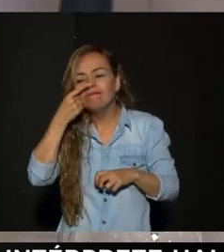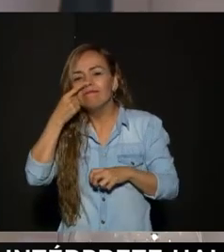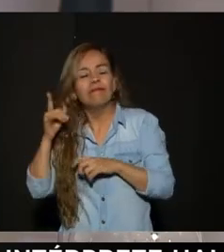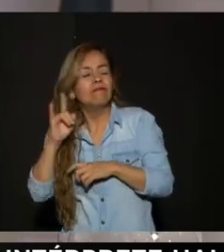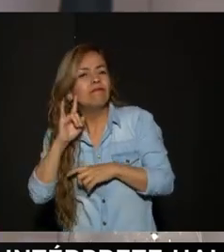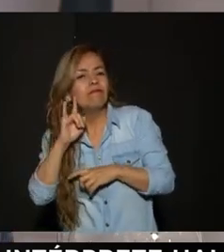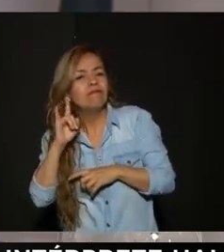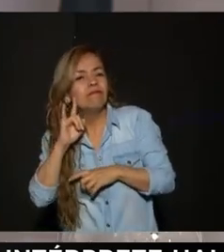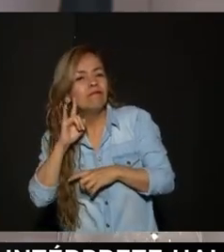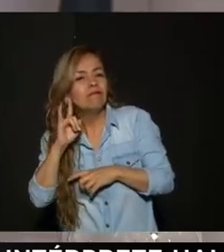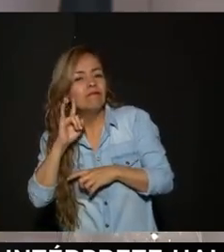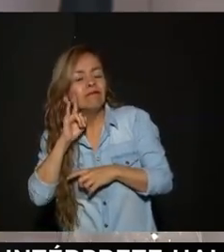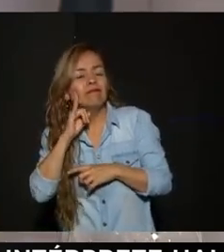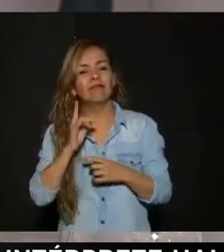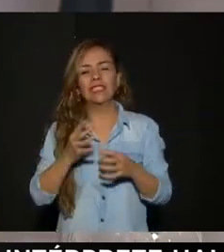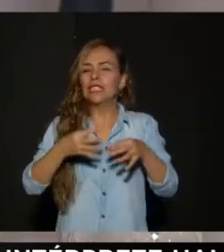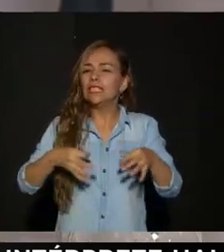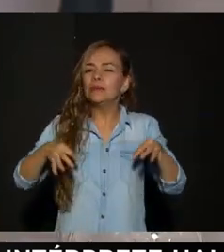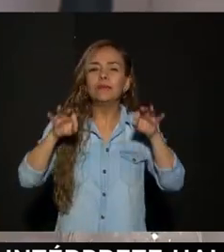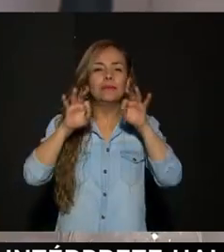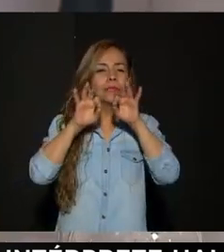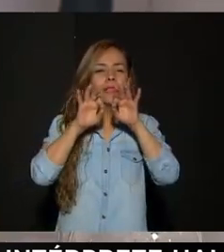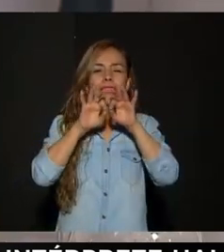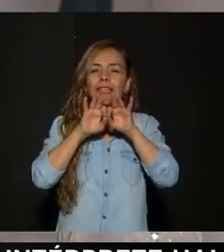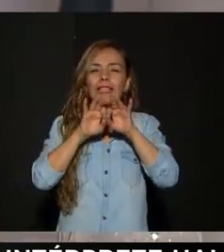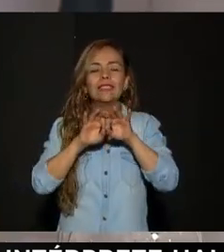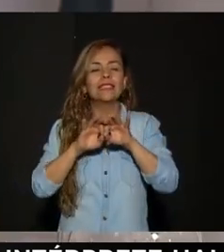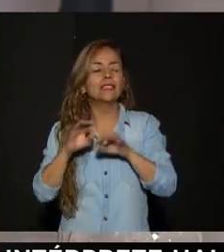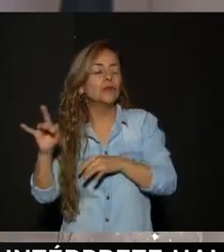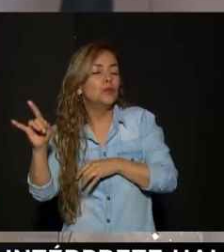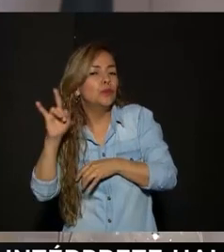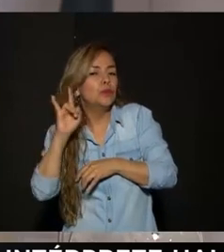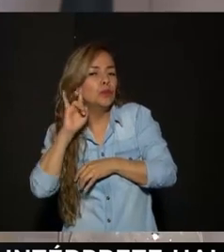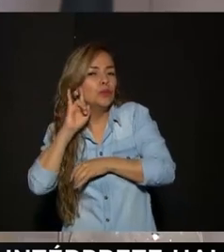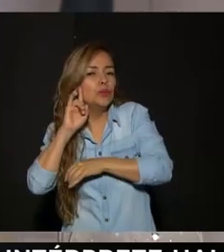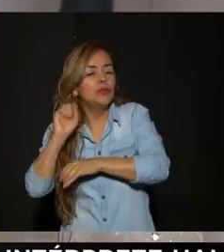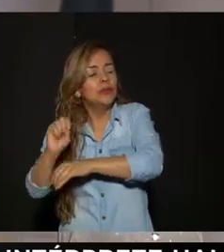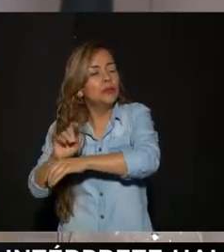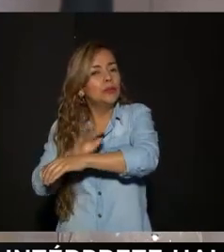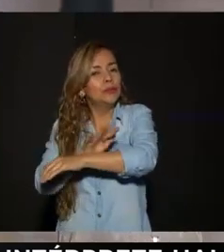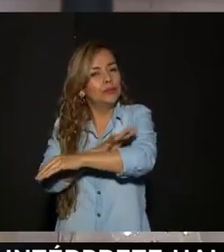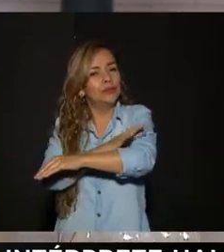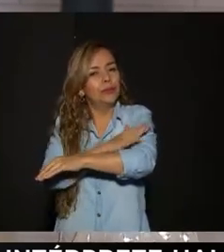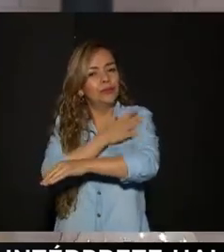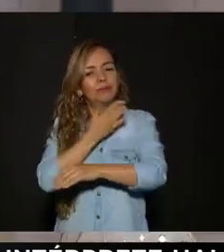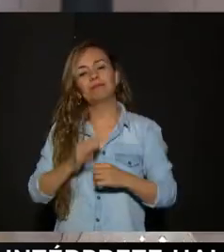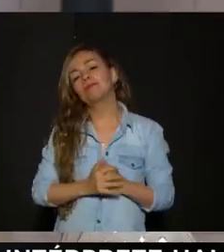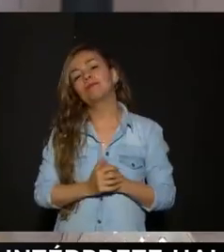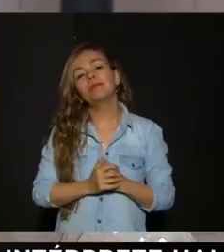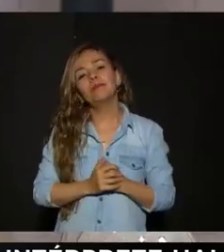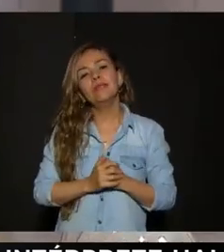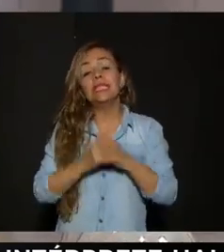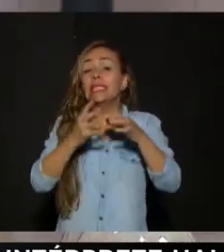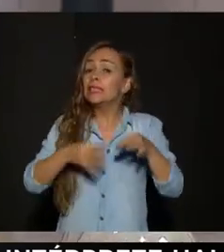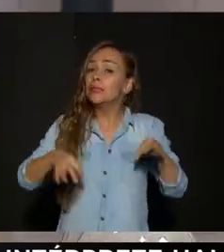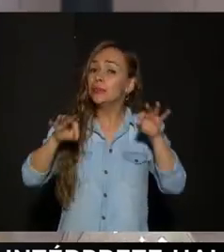lolearlo, verlo, explorarlo, todo lo que sea ese relacionamiento y ese contacto con el sonido. Una